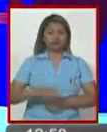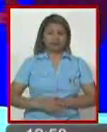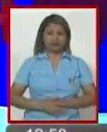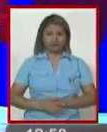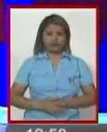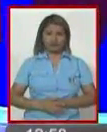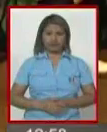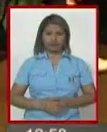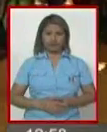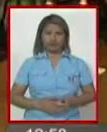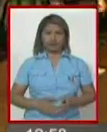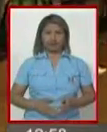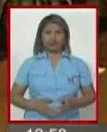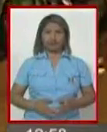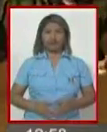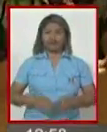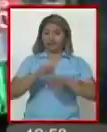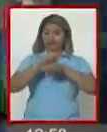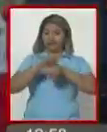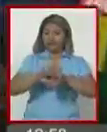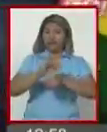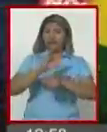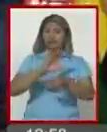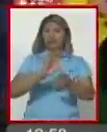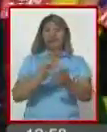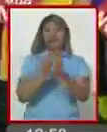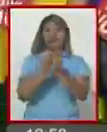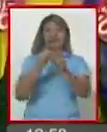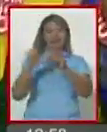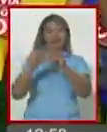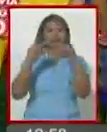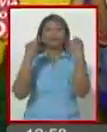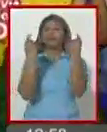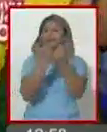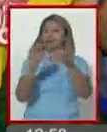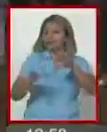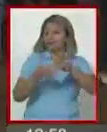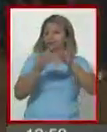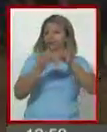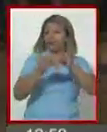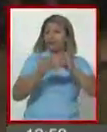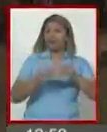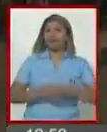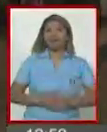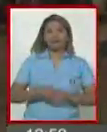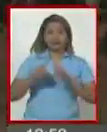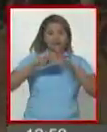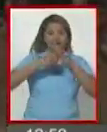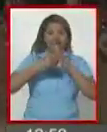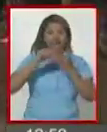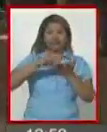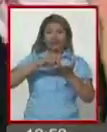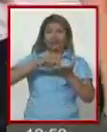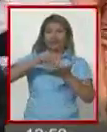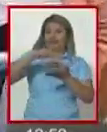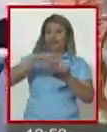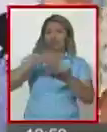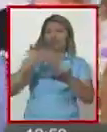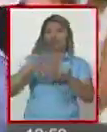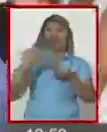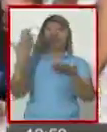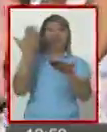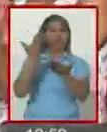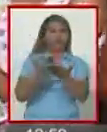de scream la marcha de los cívicos junto a distintos sectores que se sumaron a esta movilización partirá desde la plaza del estudiante